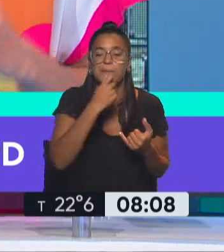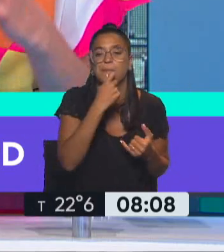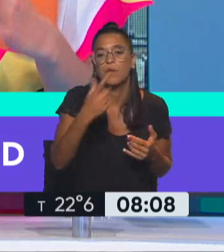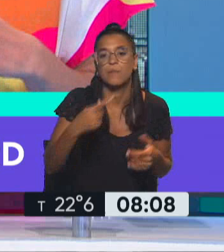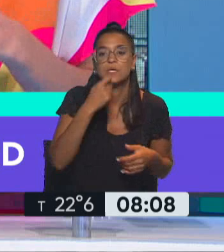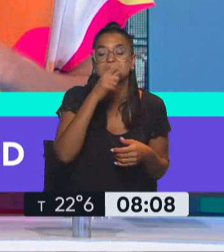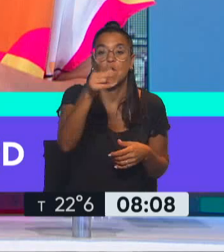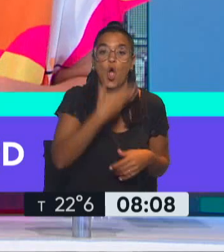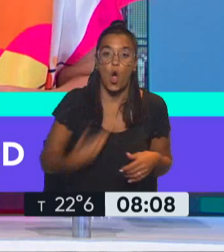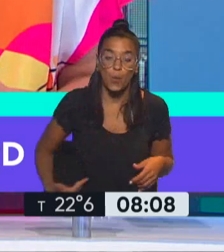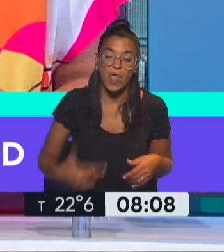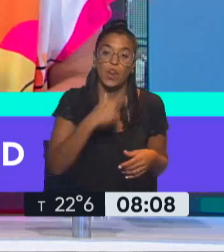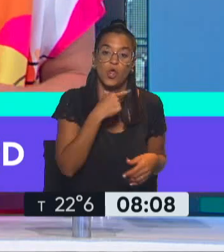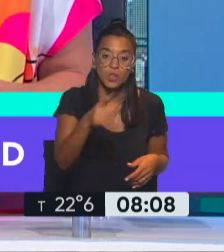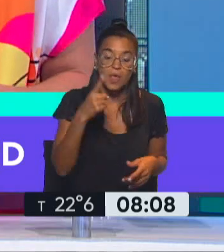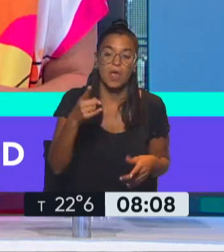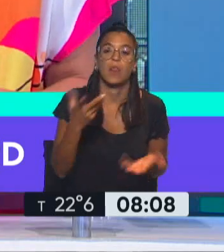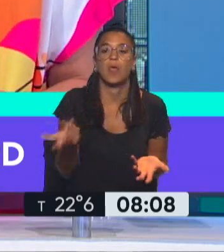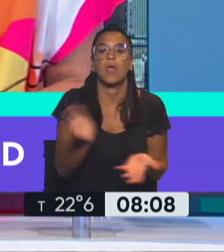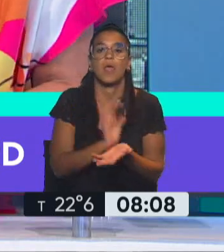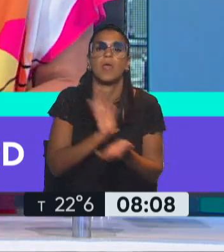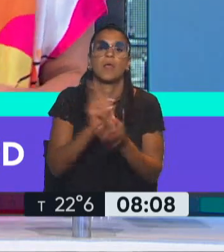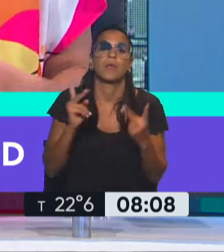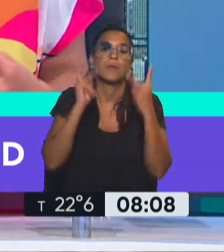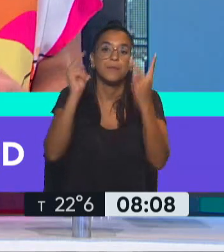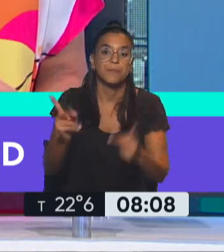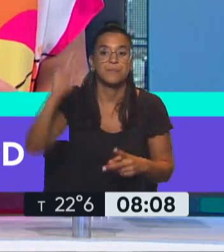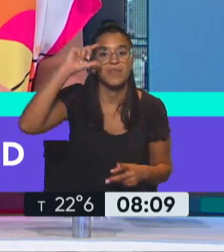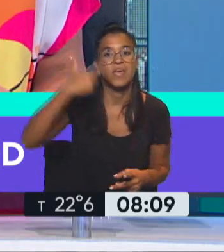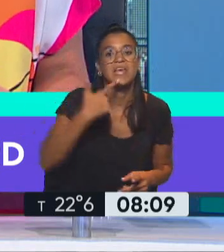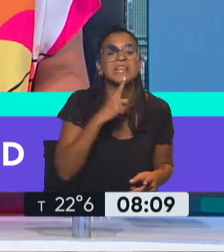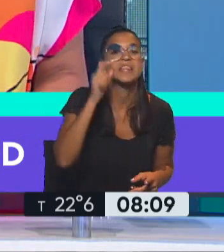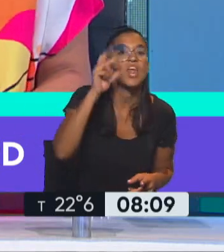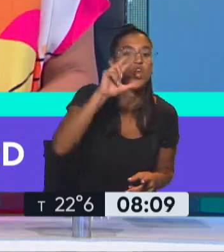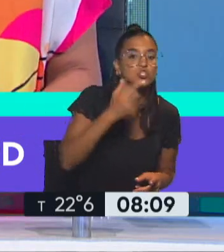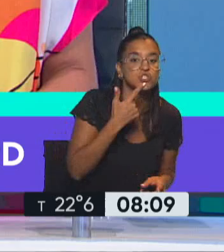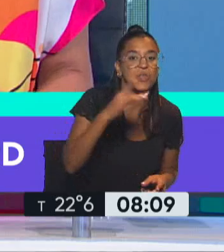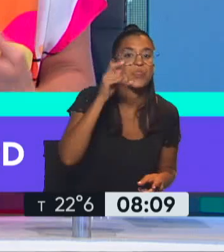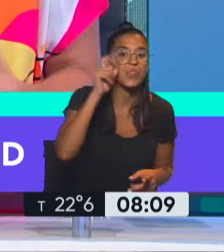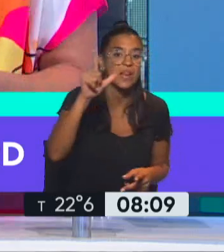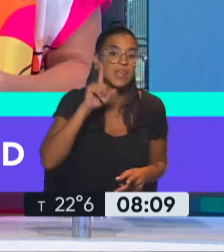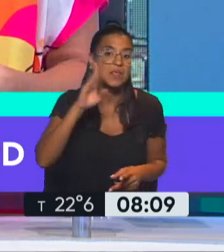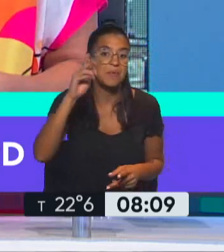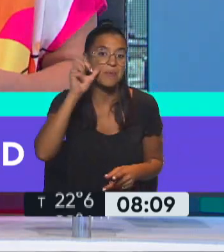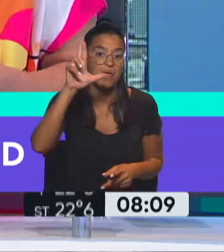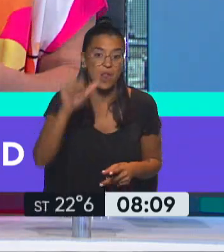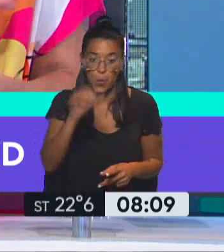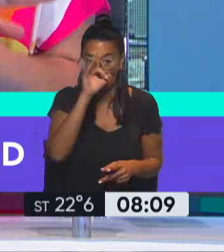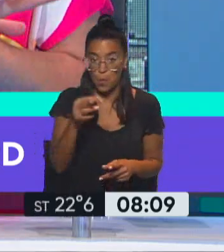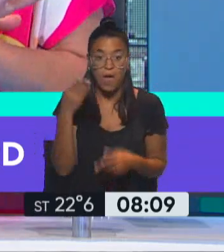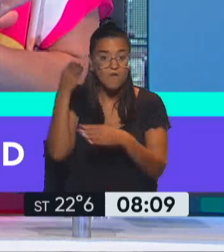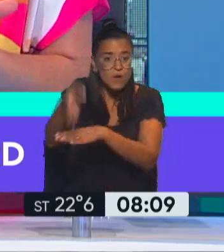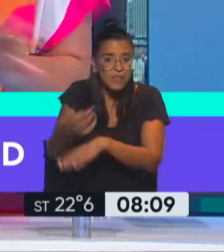bueno si el gobierno quiere potenciar destinos como los esteros del iberá que seguramente nunca nada de eso tampoco